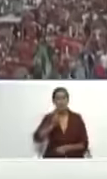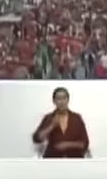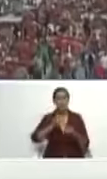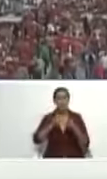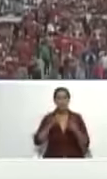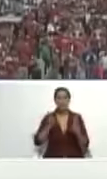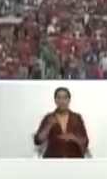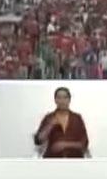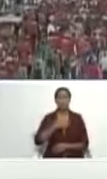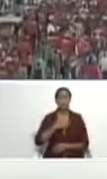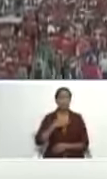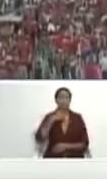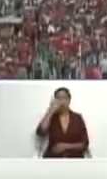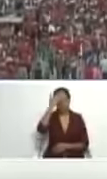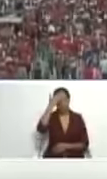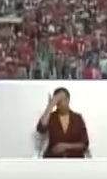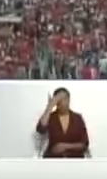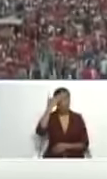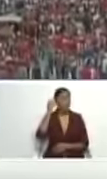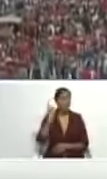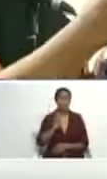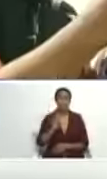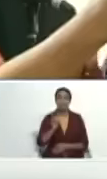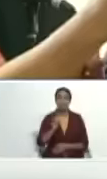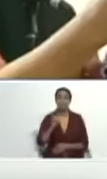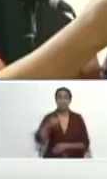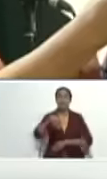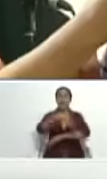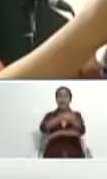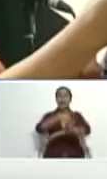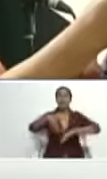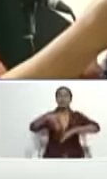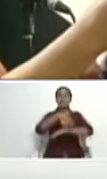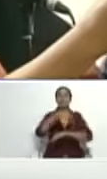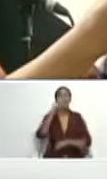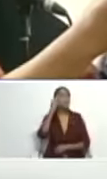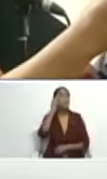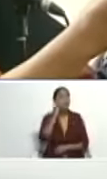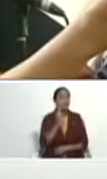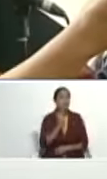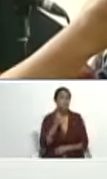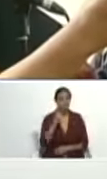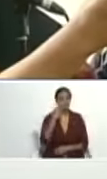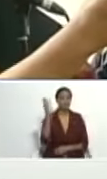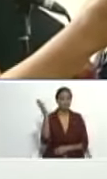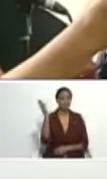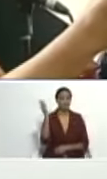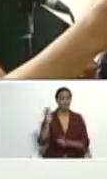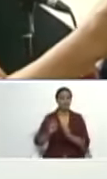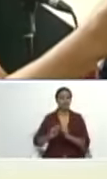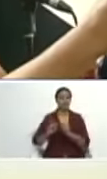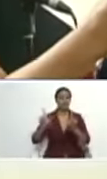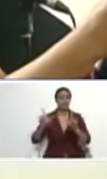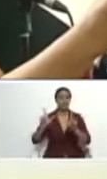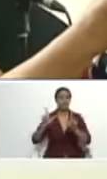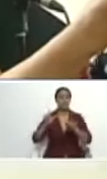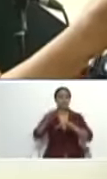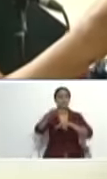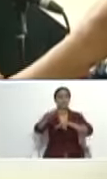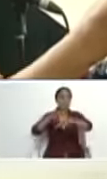Inolvidable. En la avenida Bolívar, un día como hoy, ahí estoy con Silita, mira, la avenida Bolívar de punta a